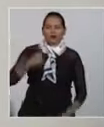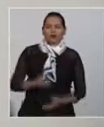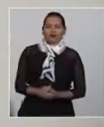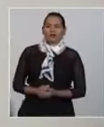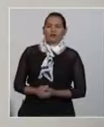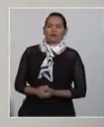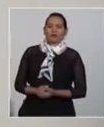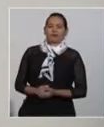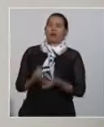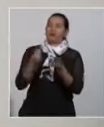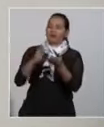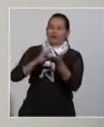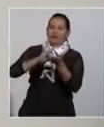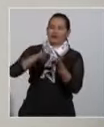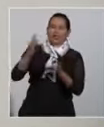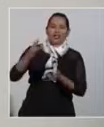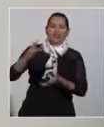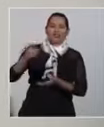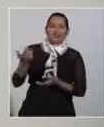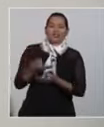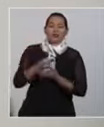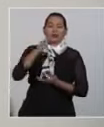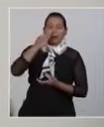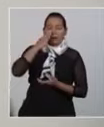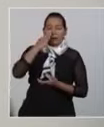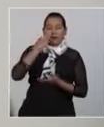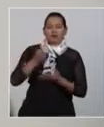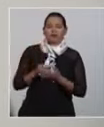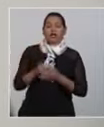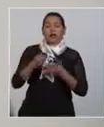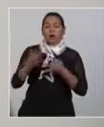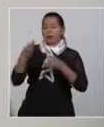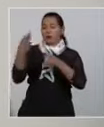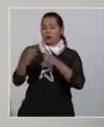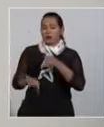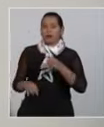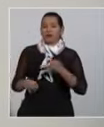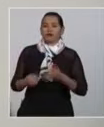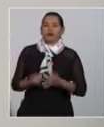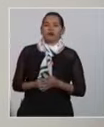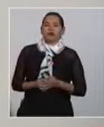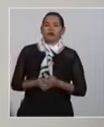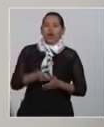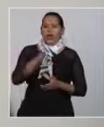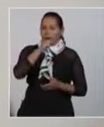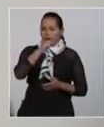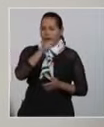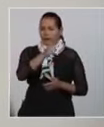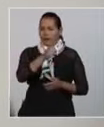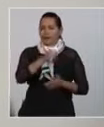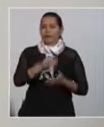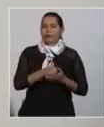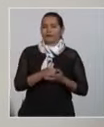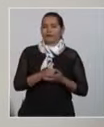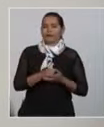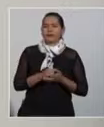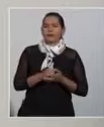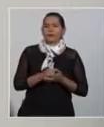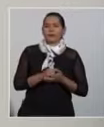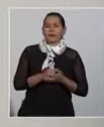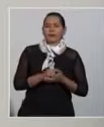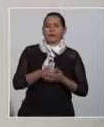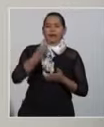Muchas gracias, candidato Luis Miguel Barbosa. Para cerrar este bloque, tiene la palabra, en esta etapa de presentación,